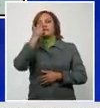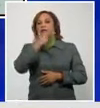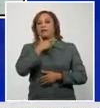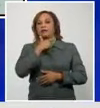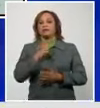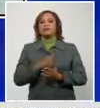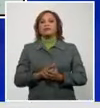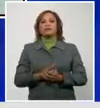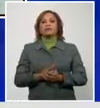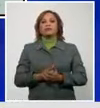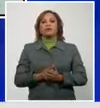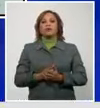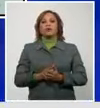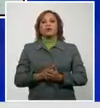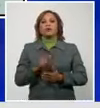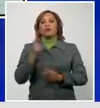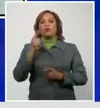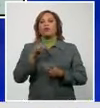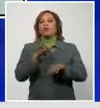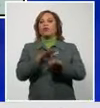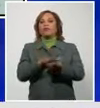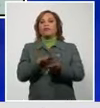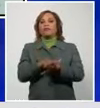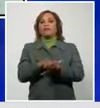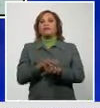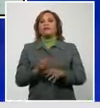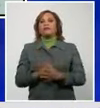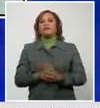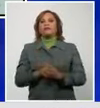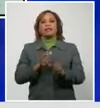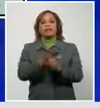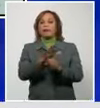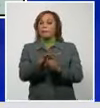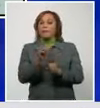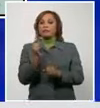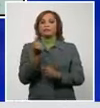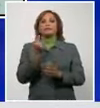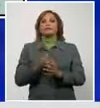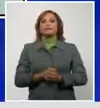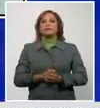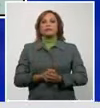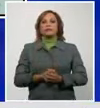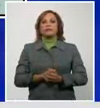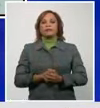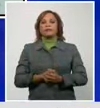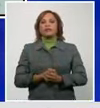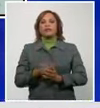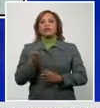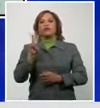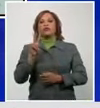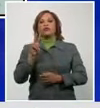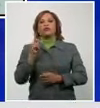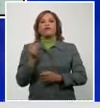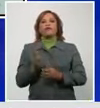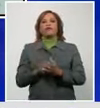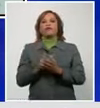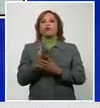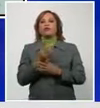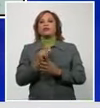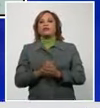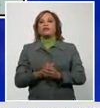Chamba, Camagüey 9, 7 del municipio Camagüey y 2 de Florida,